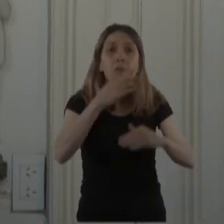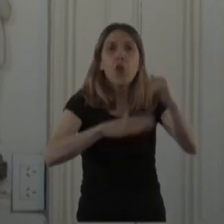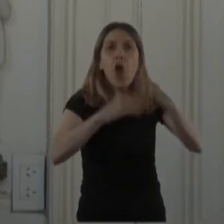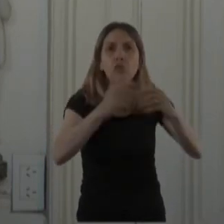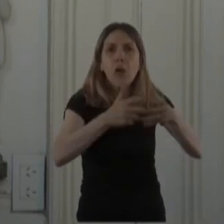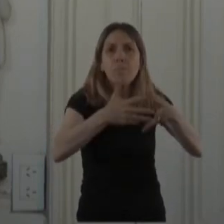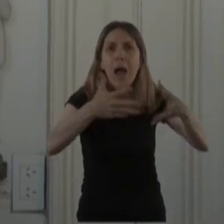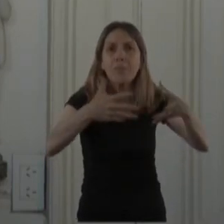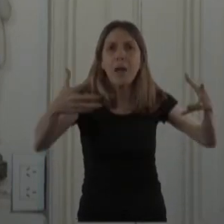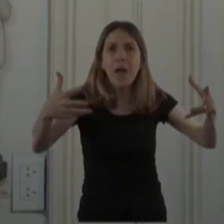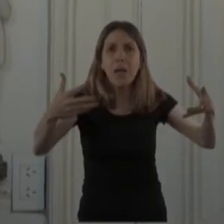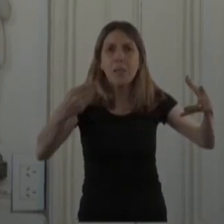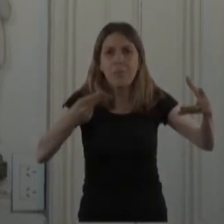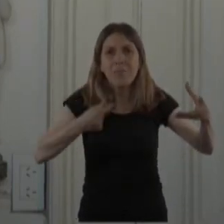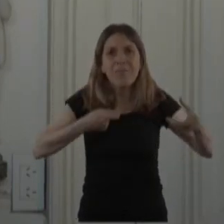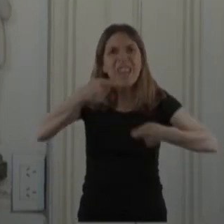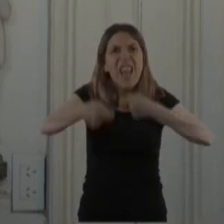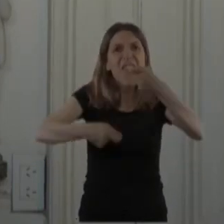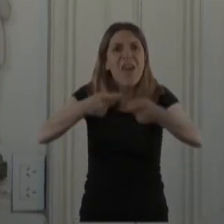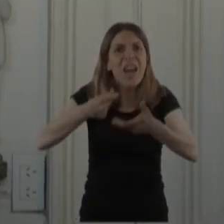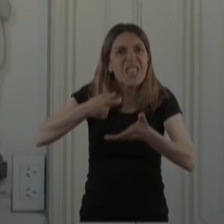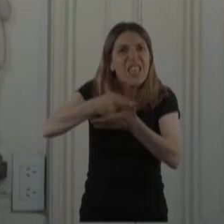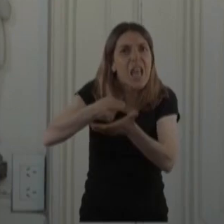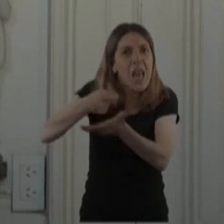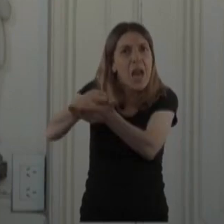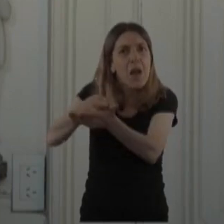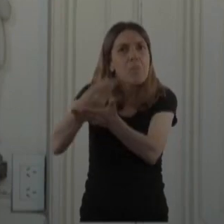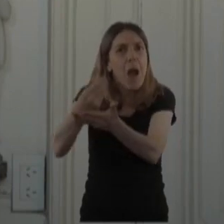toda la inversión necesaria para que la vivienda